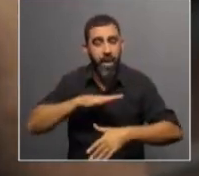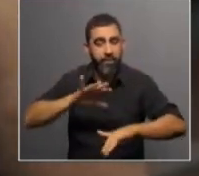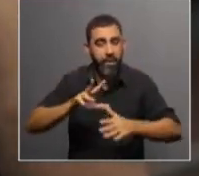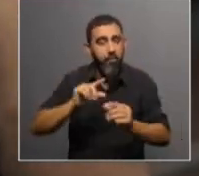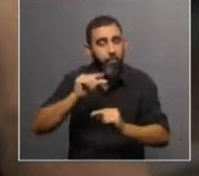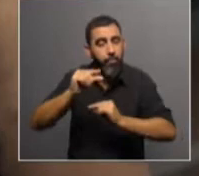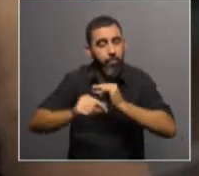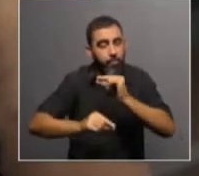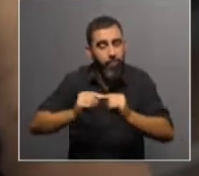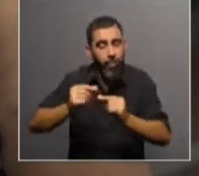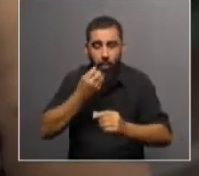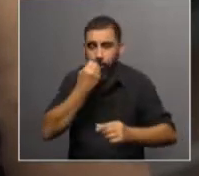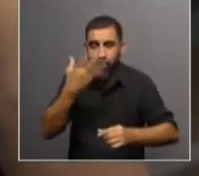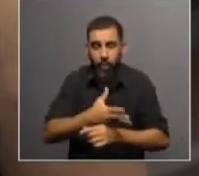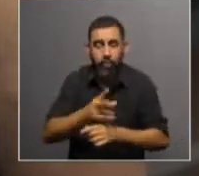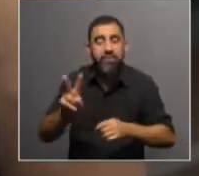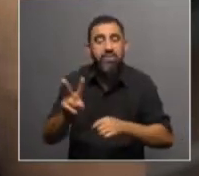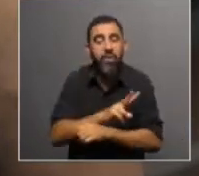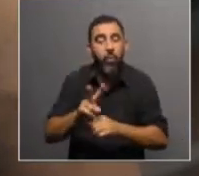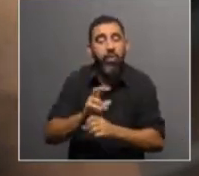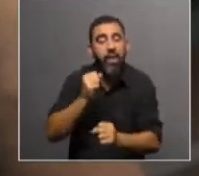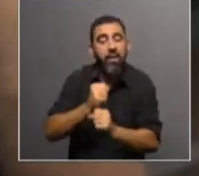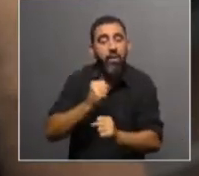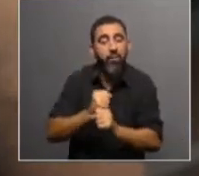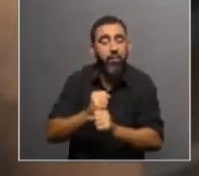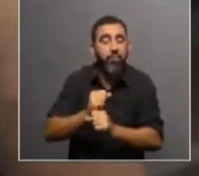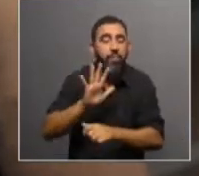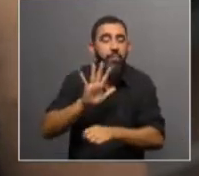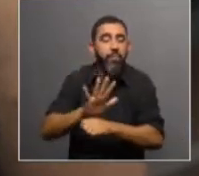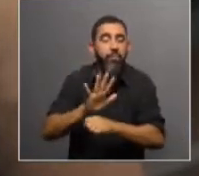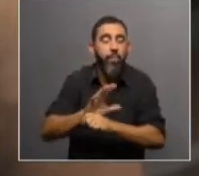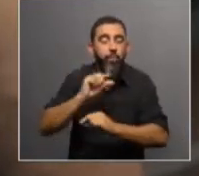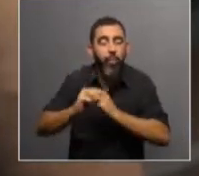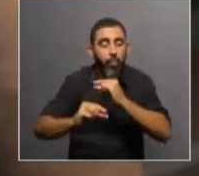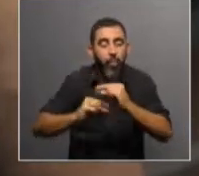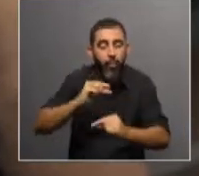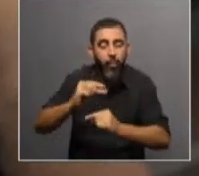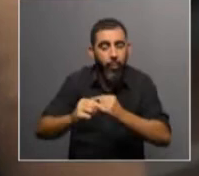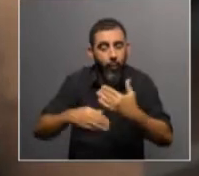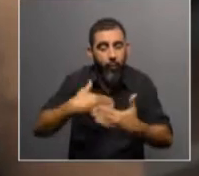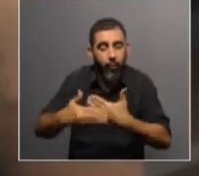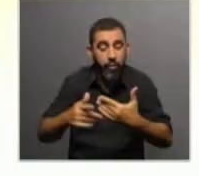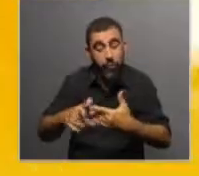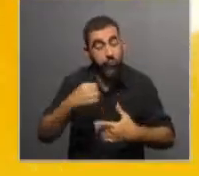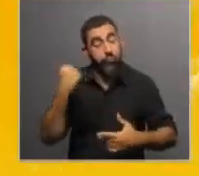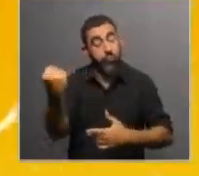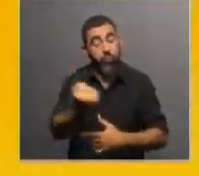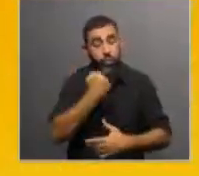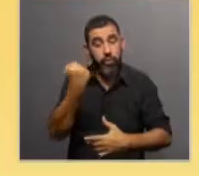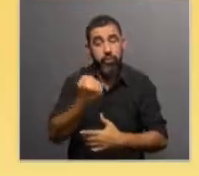parado. Para mí, yo digo, ya la seguridad laboral es como el niño que ya está dando pasos, y eso es sumamente